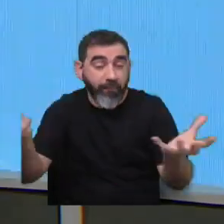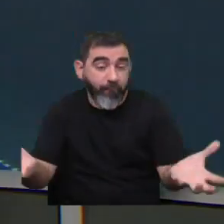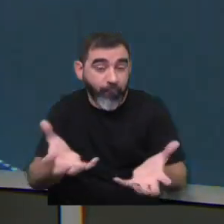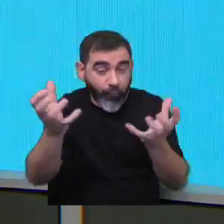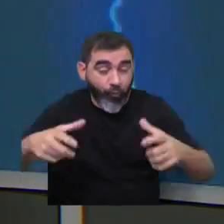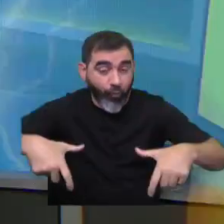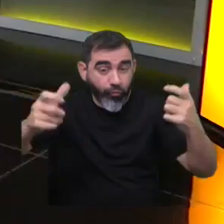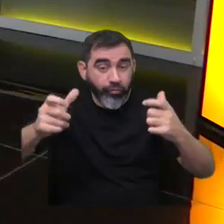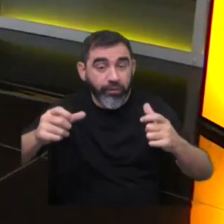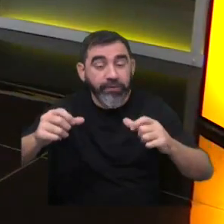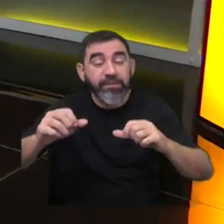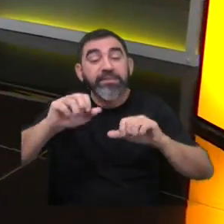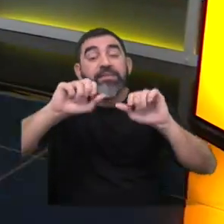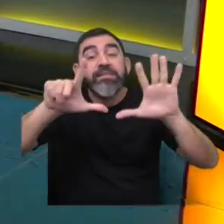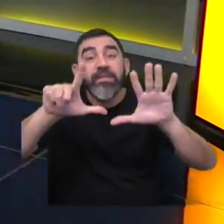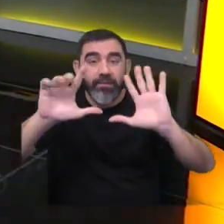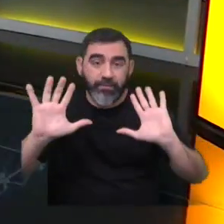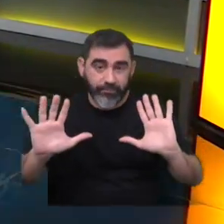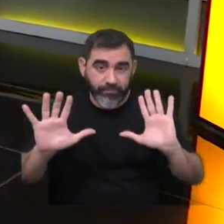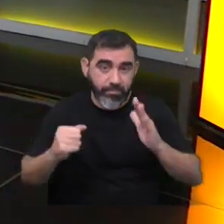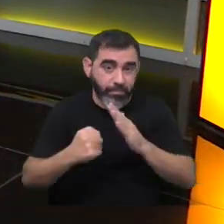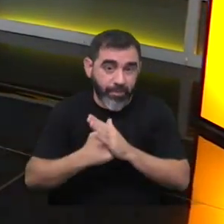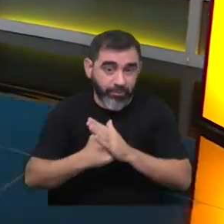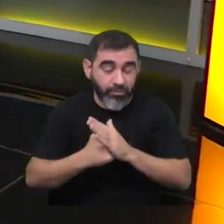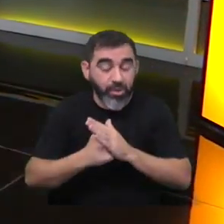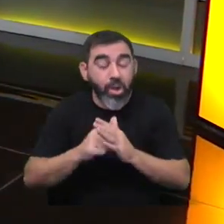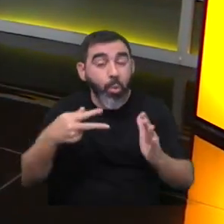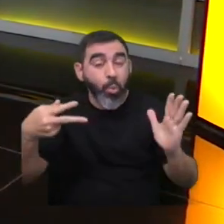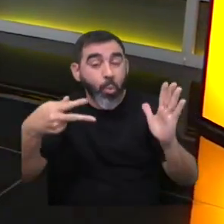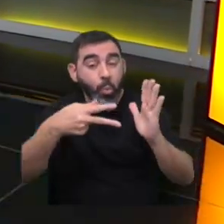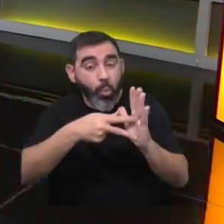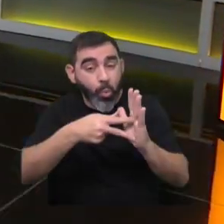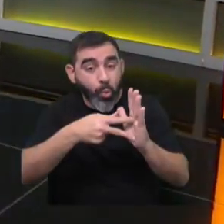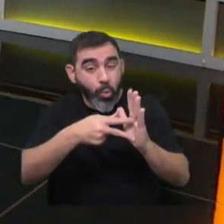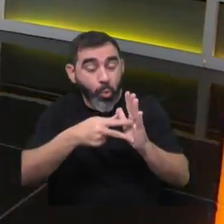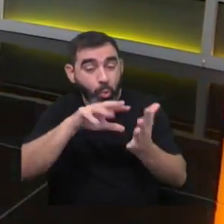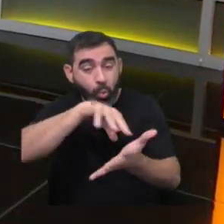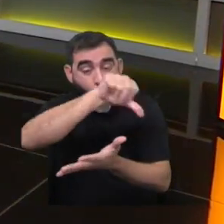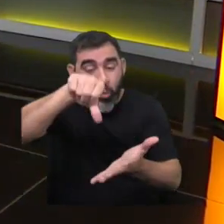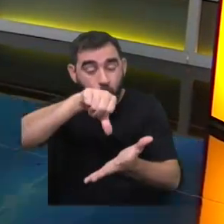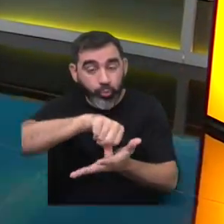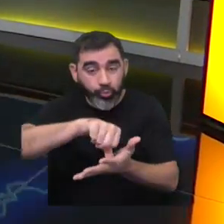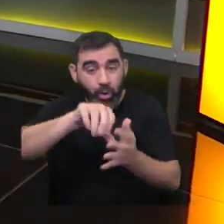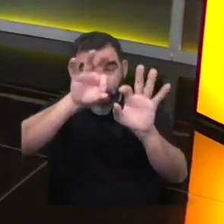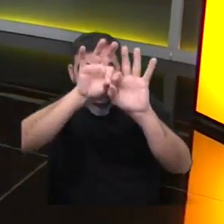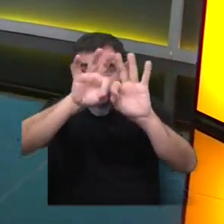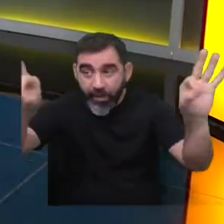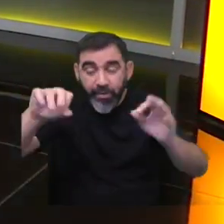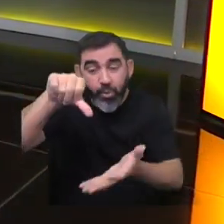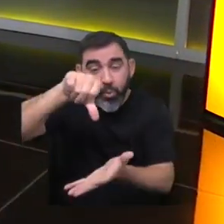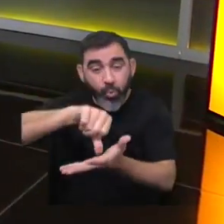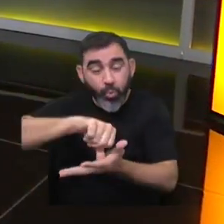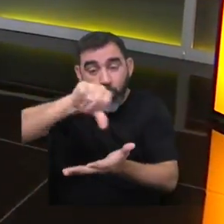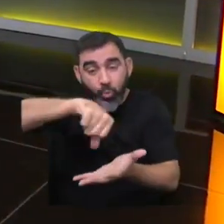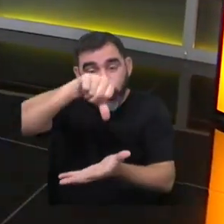tenemos en casa consume 7 amperes. La línea eléctrica por la cual se alimenta una ciudad mediana, esos cables de alta tensión, son